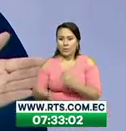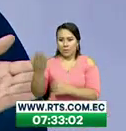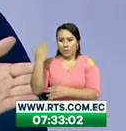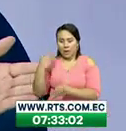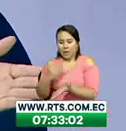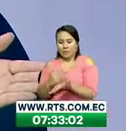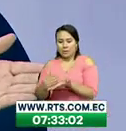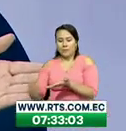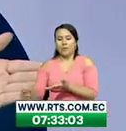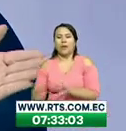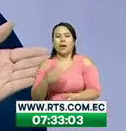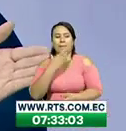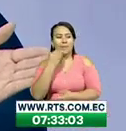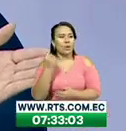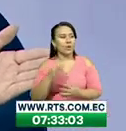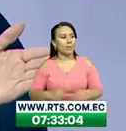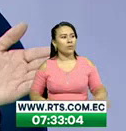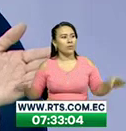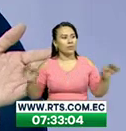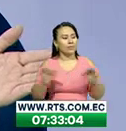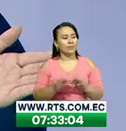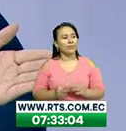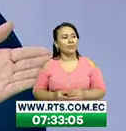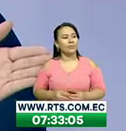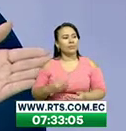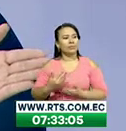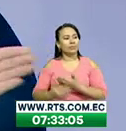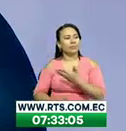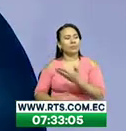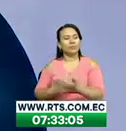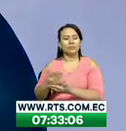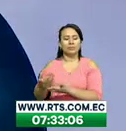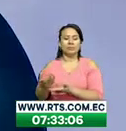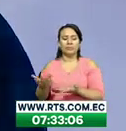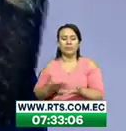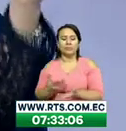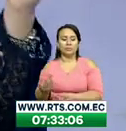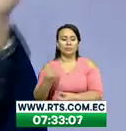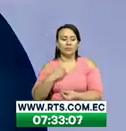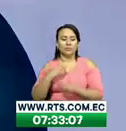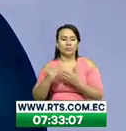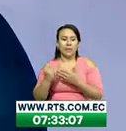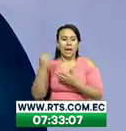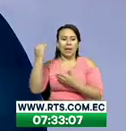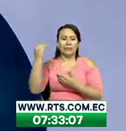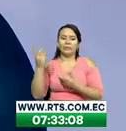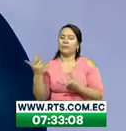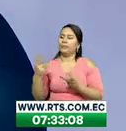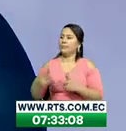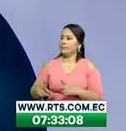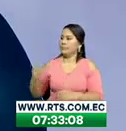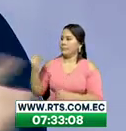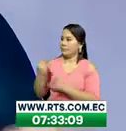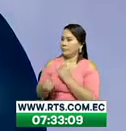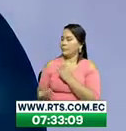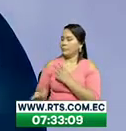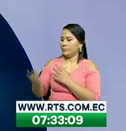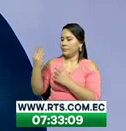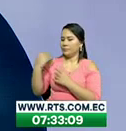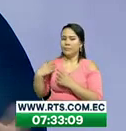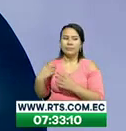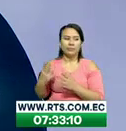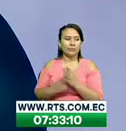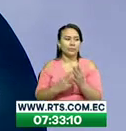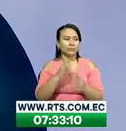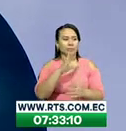de niveles gerenciales. Teníamos una proliferación de gerencias en un nivel alto y esa fue la última salida. Fueron